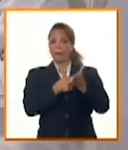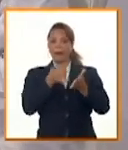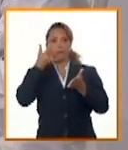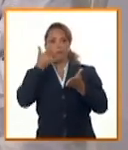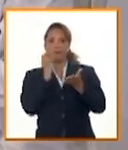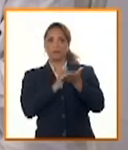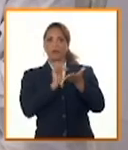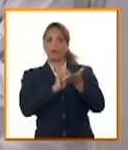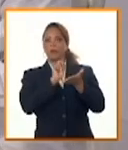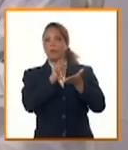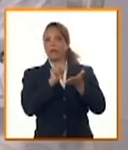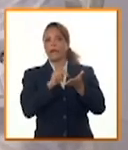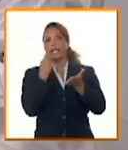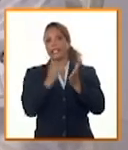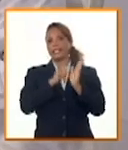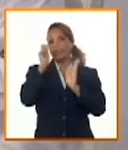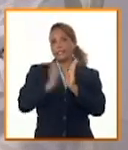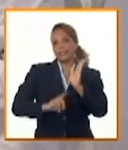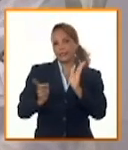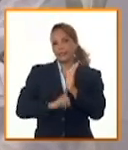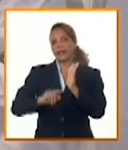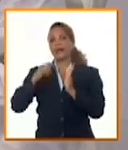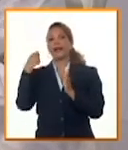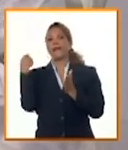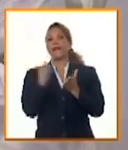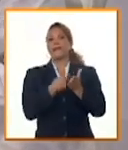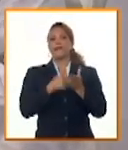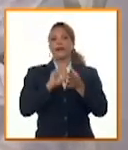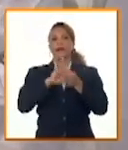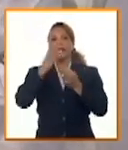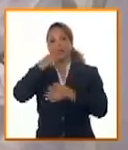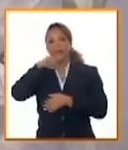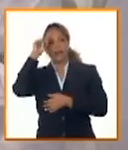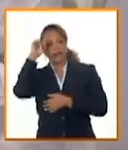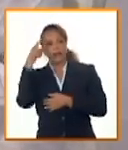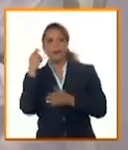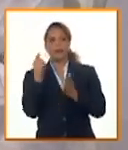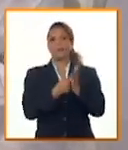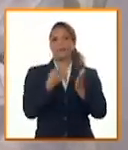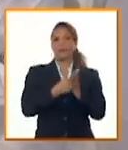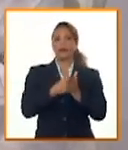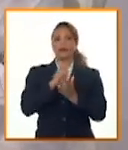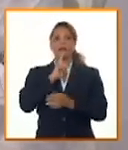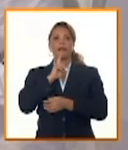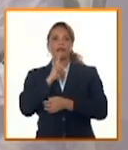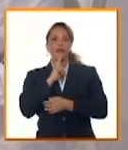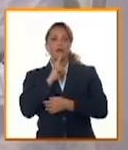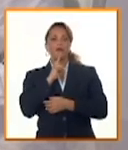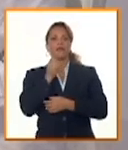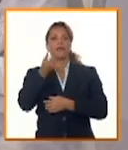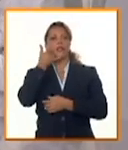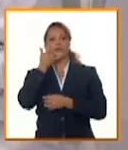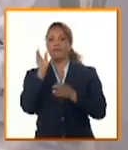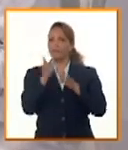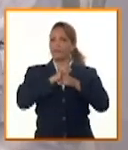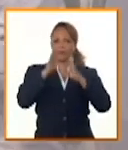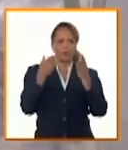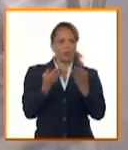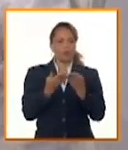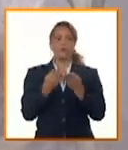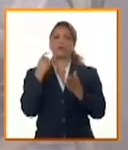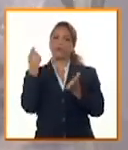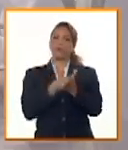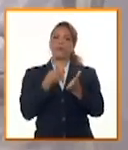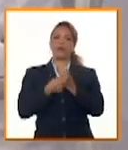necesitan tanto efectivo porque paga pagarán sus sus transacciones sus compras o de productos o servicios de manera